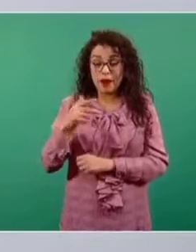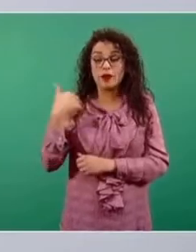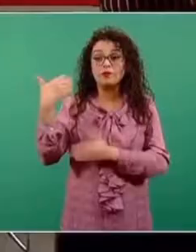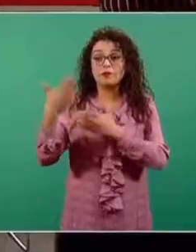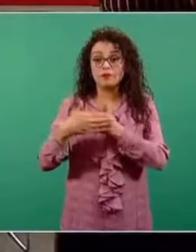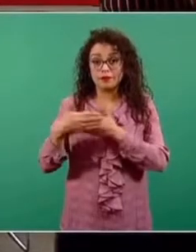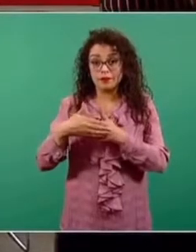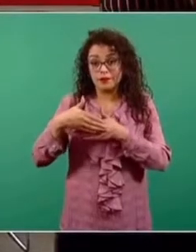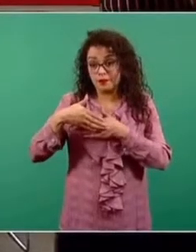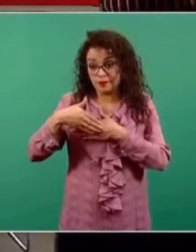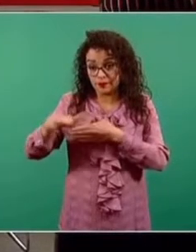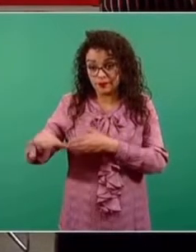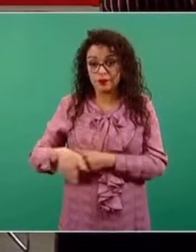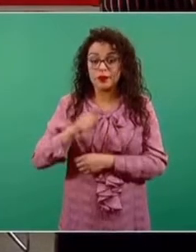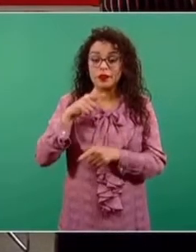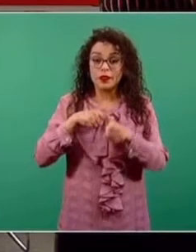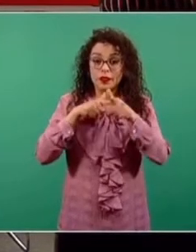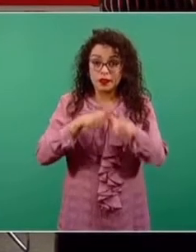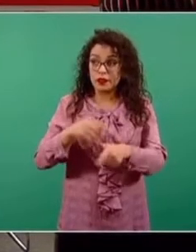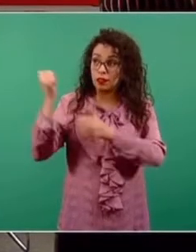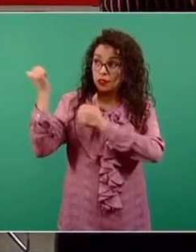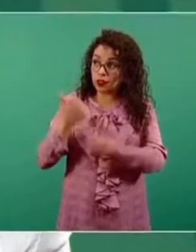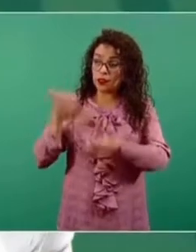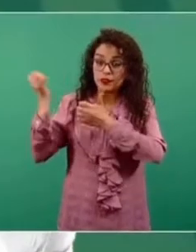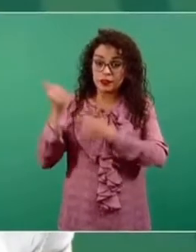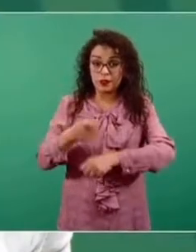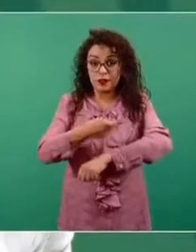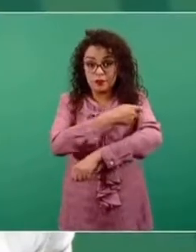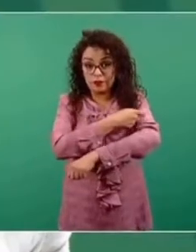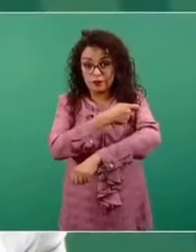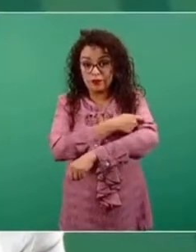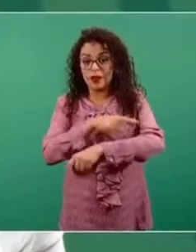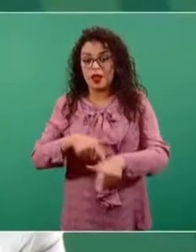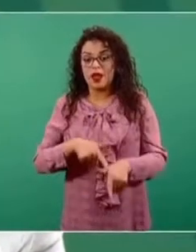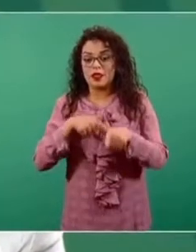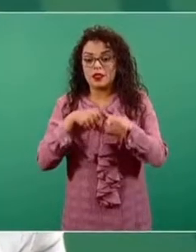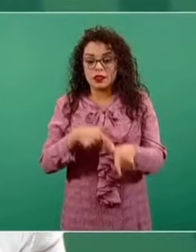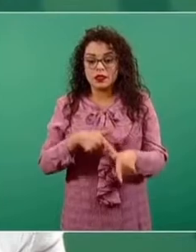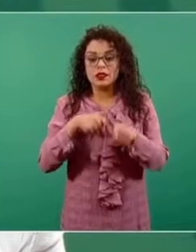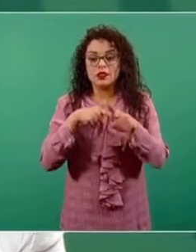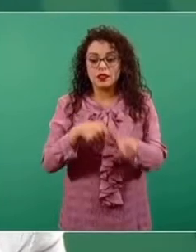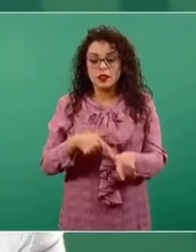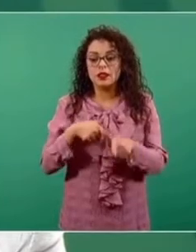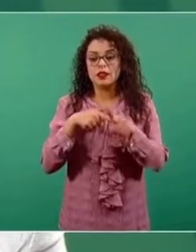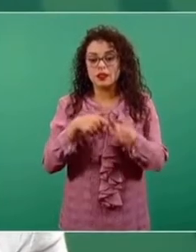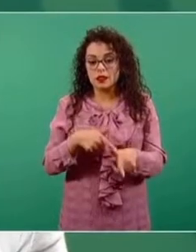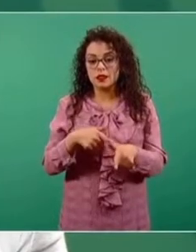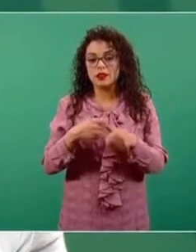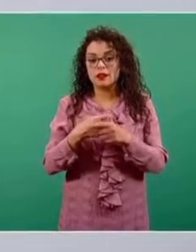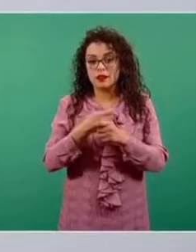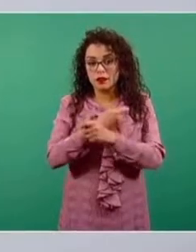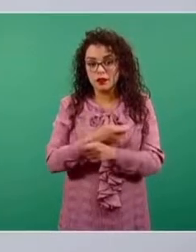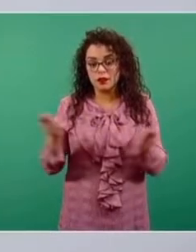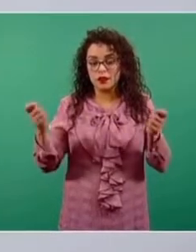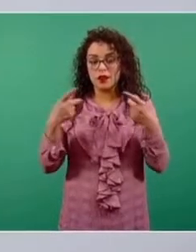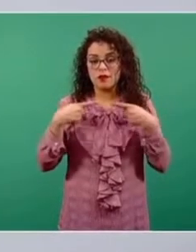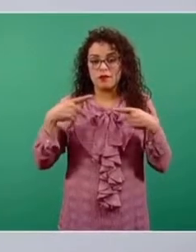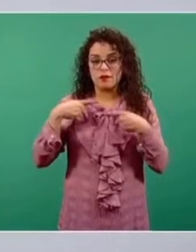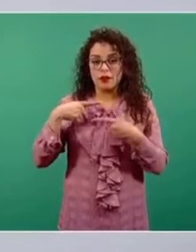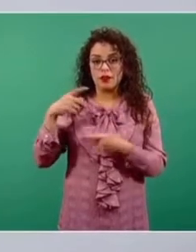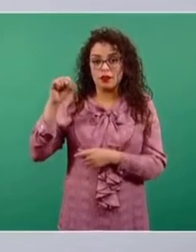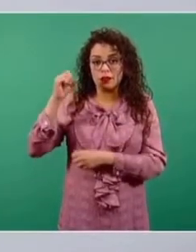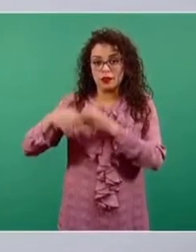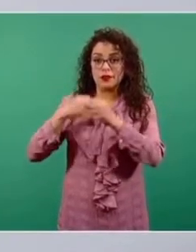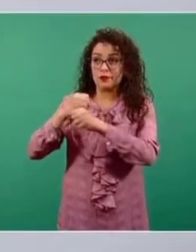que las dotaciones de vacunas sigan llegando y se siga cubriendo obviamente a la población de adultos mayores, que es